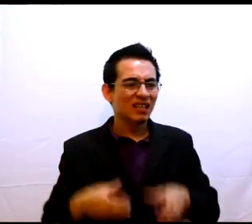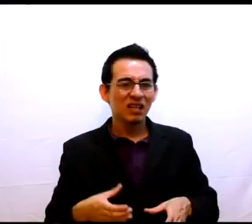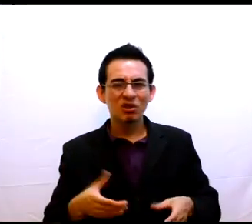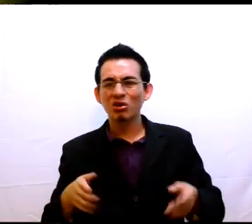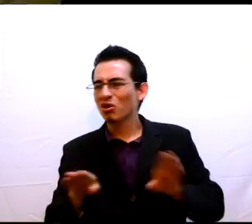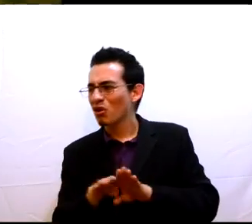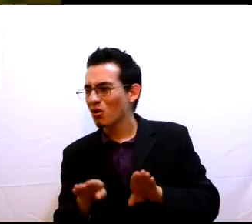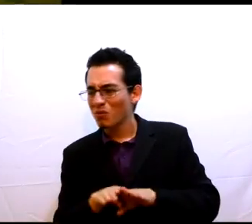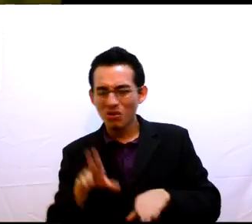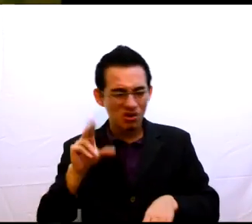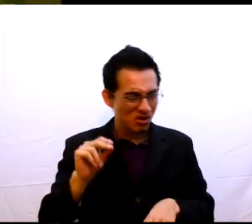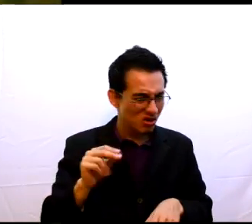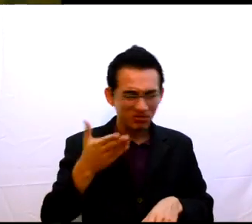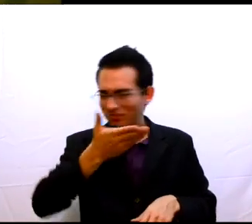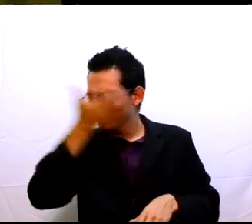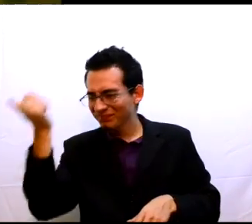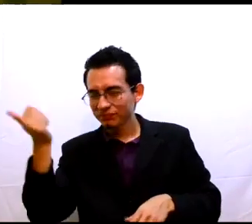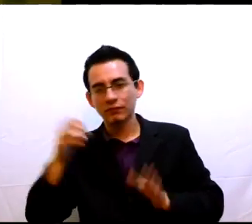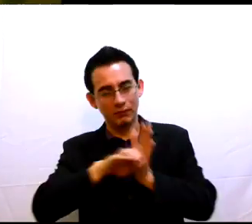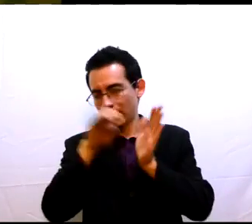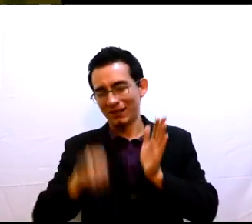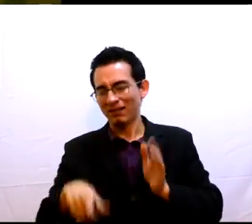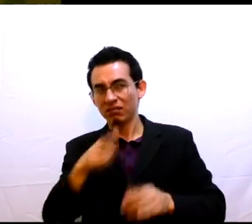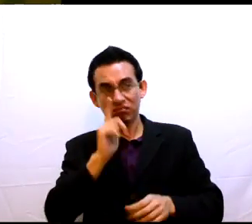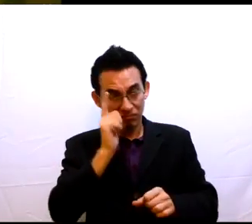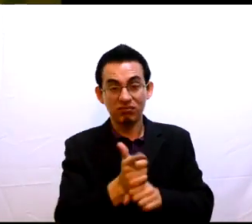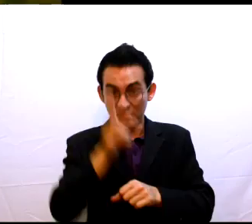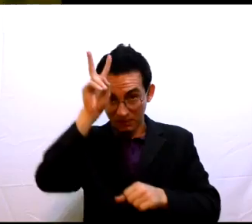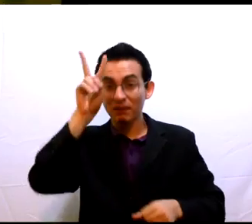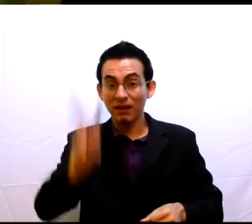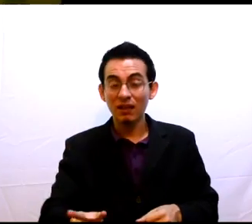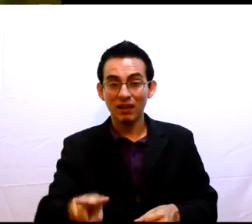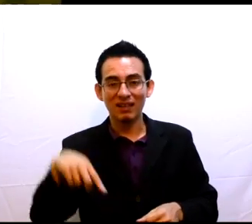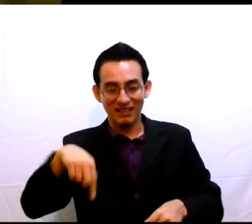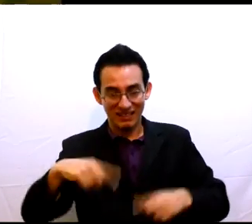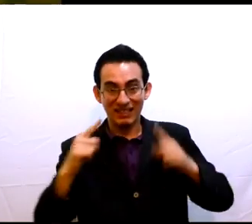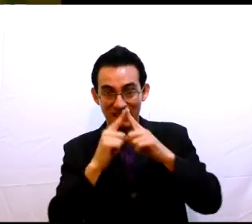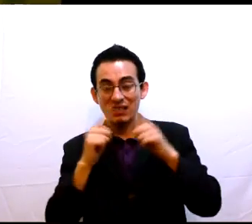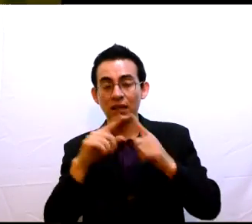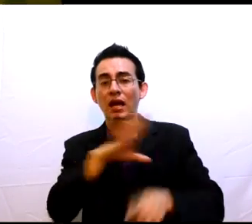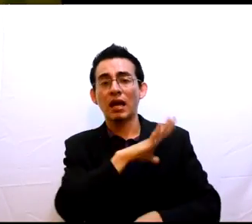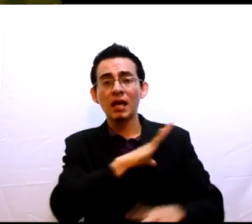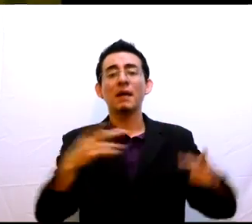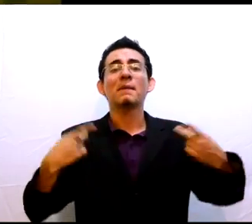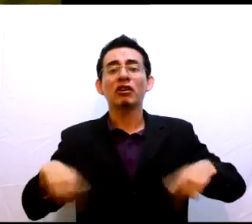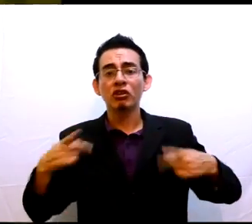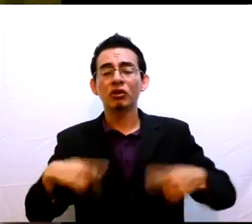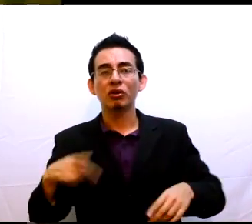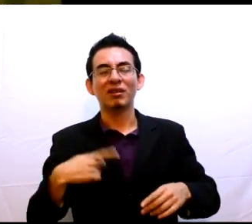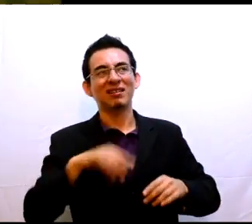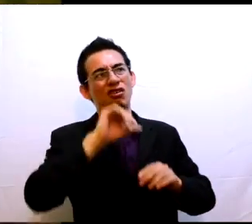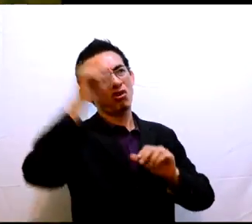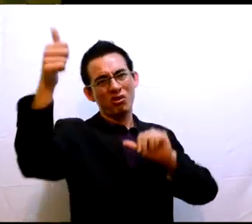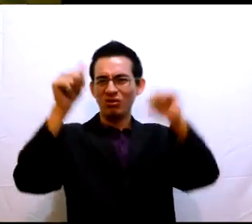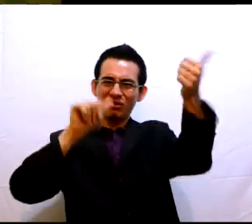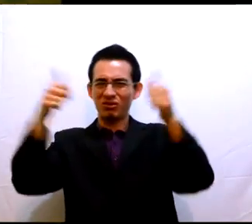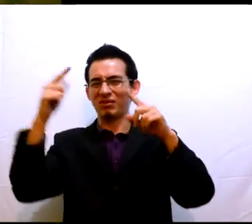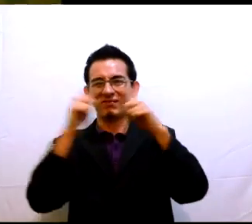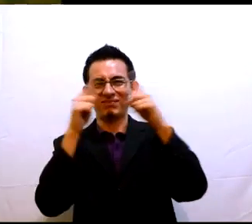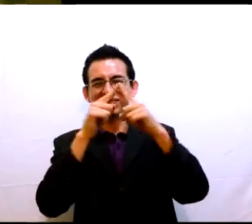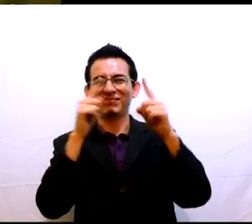otro extremo por ejemplo a mí me consta que aquí en esta congressional gente que viene de iglesias donde los